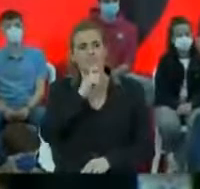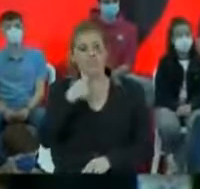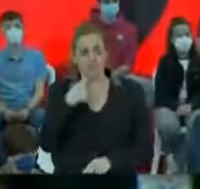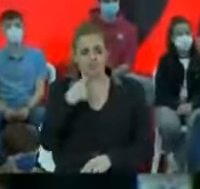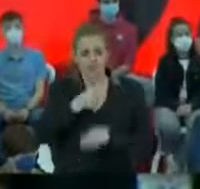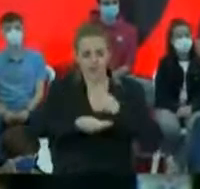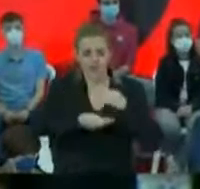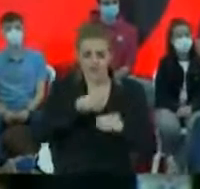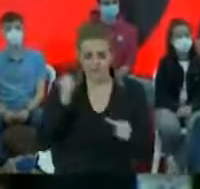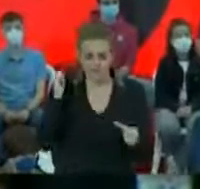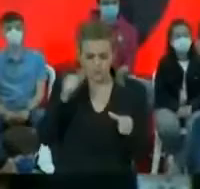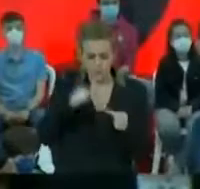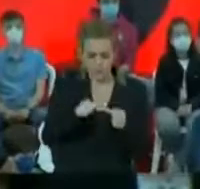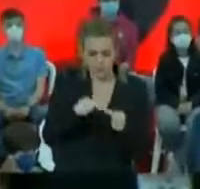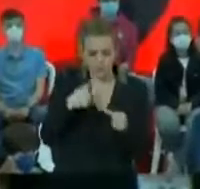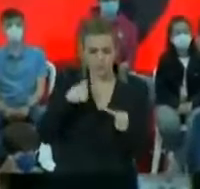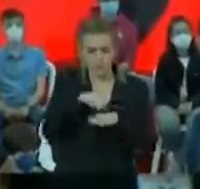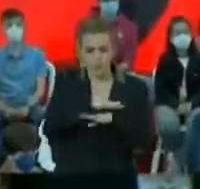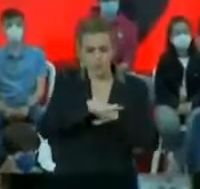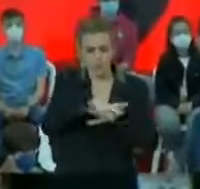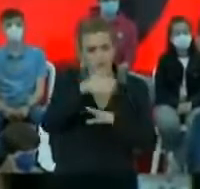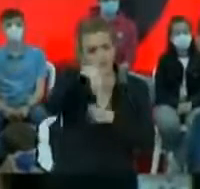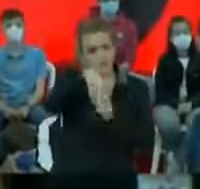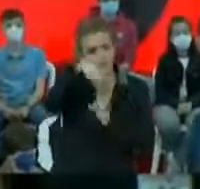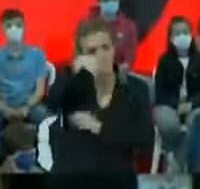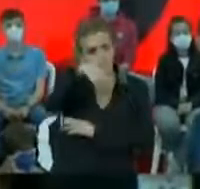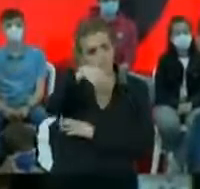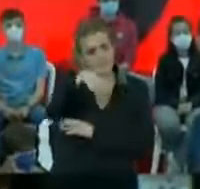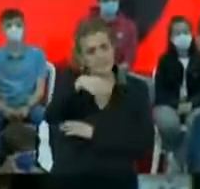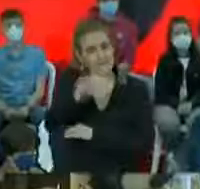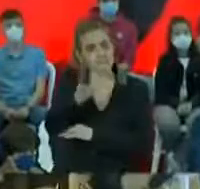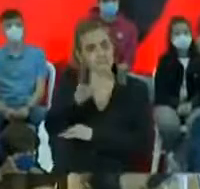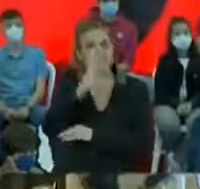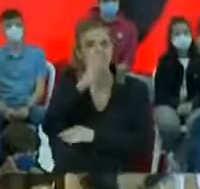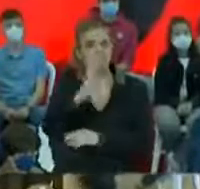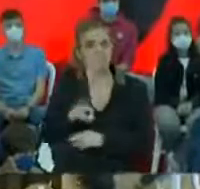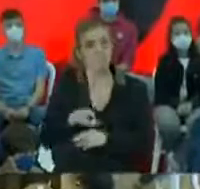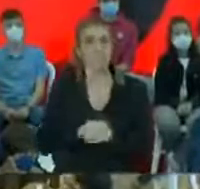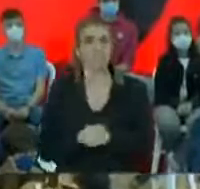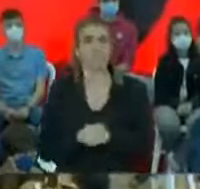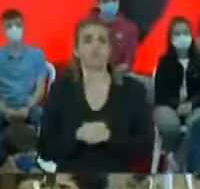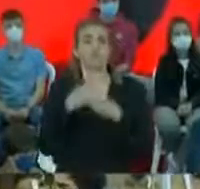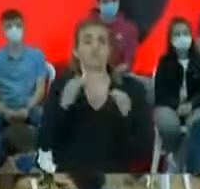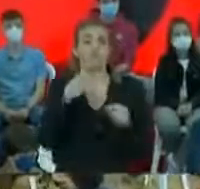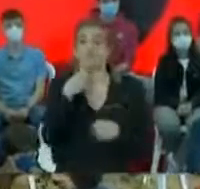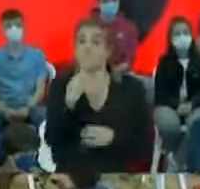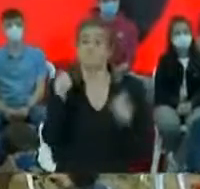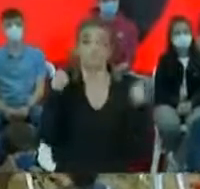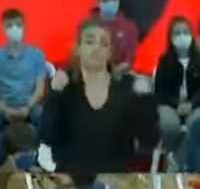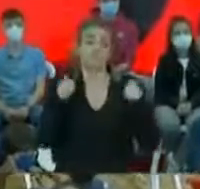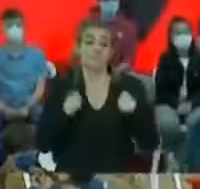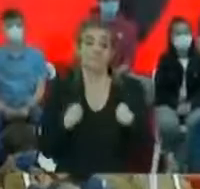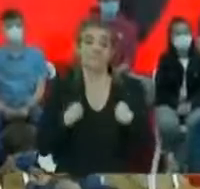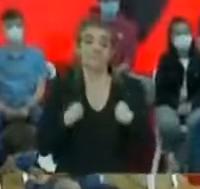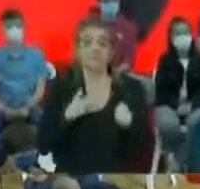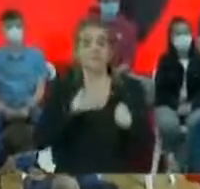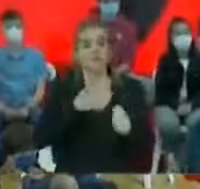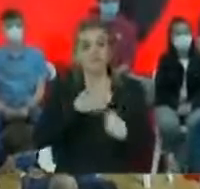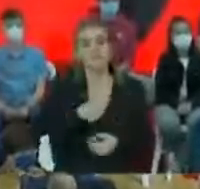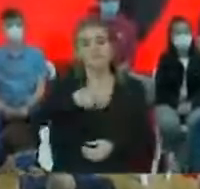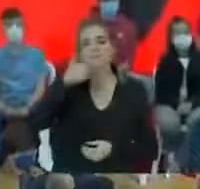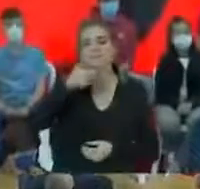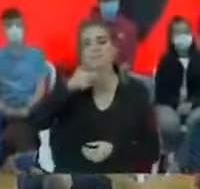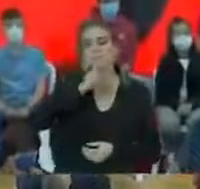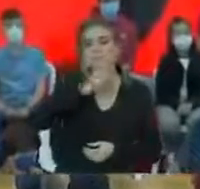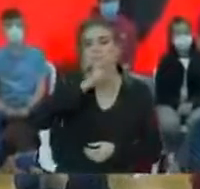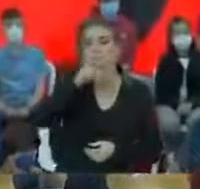durante estos años que llevo al frente del Gobierno de España, 3 años al frente del Gobierno de España, y yo siempre digo que la decisión más difícil,